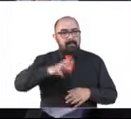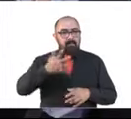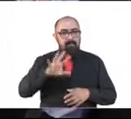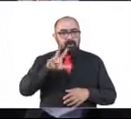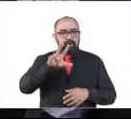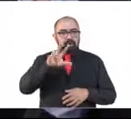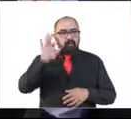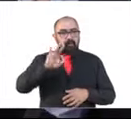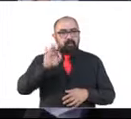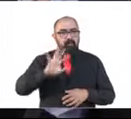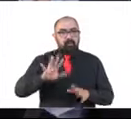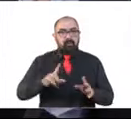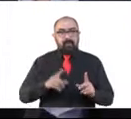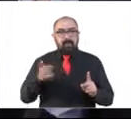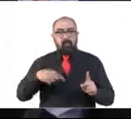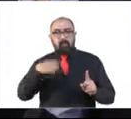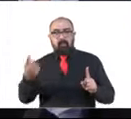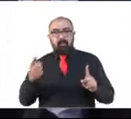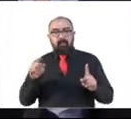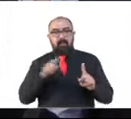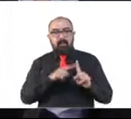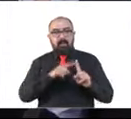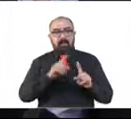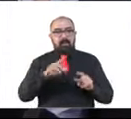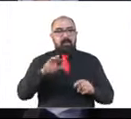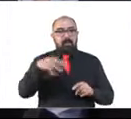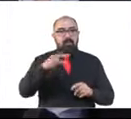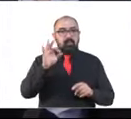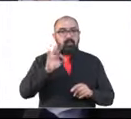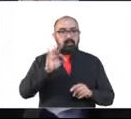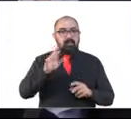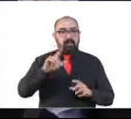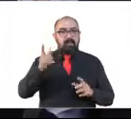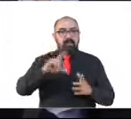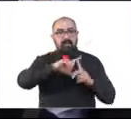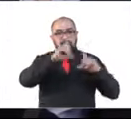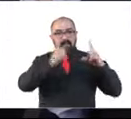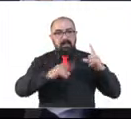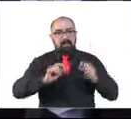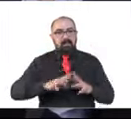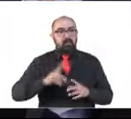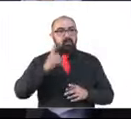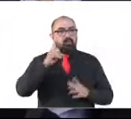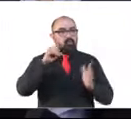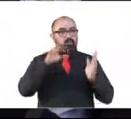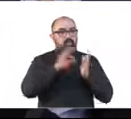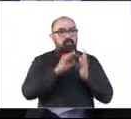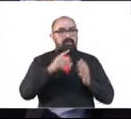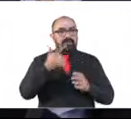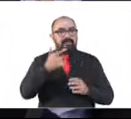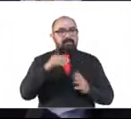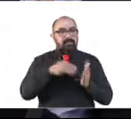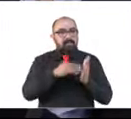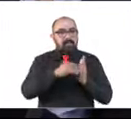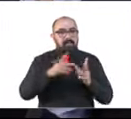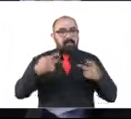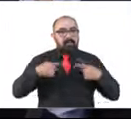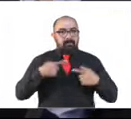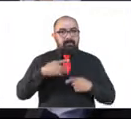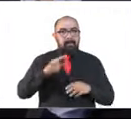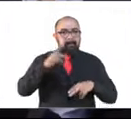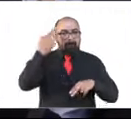población contra el 14% nacional, con 1.7 millones de personas mayores de 60